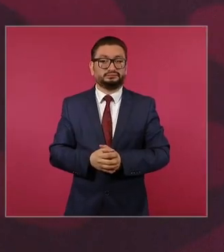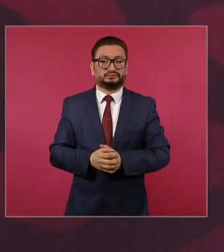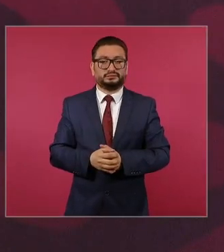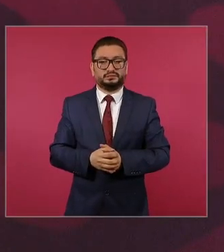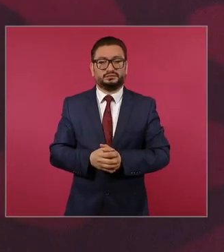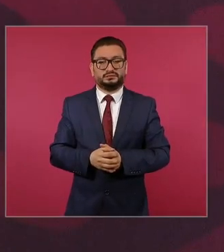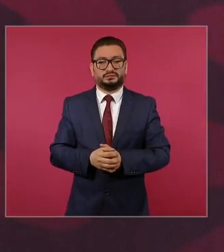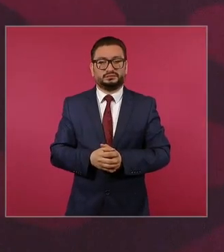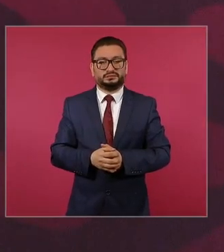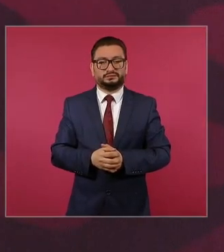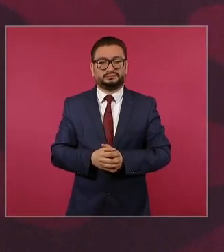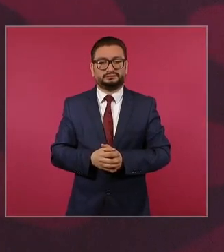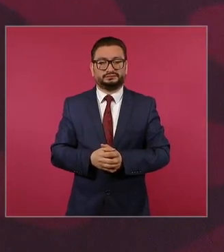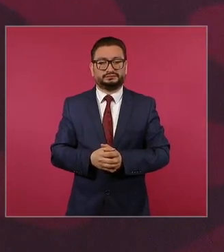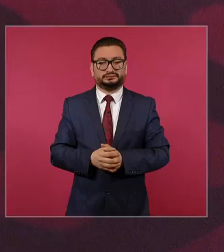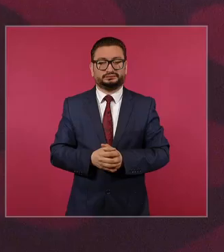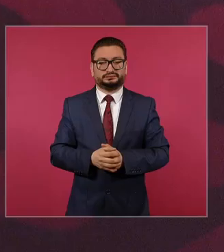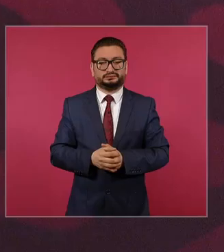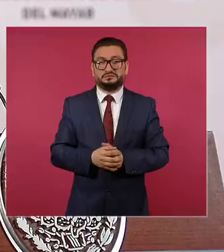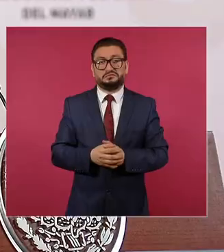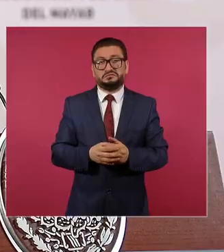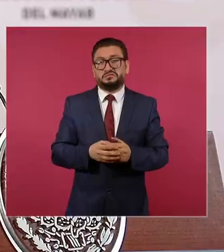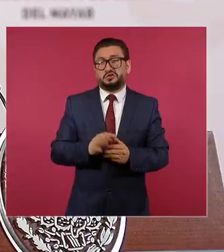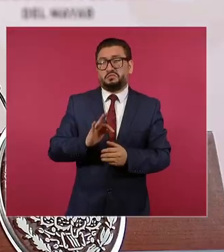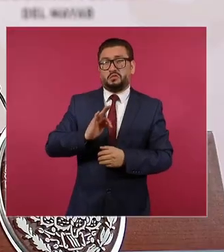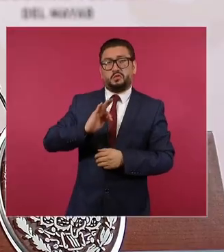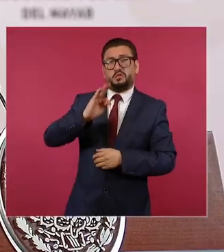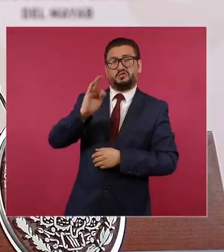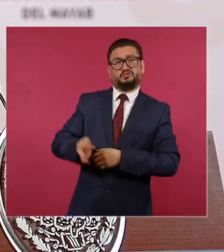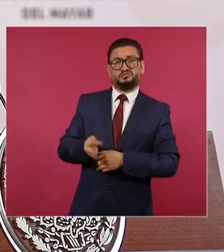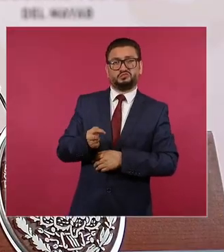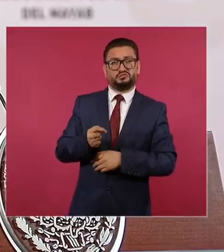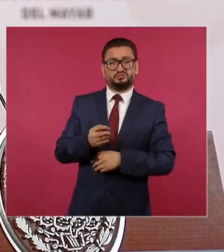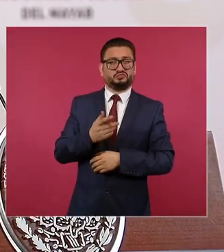No, no se acepta.